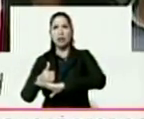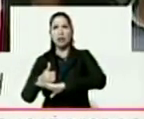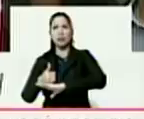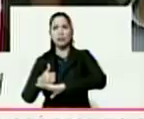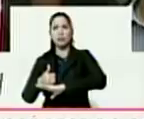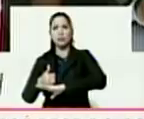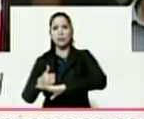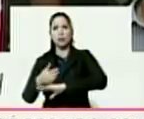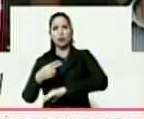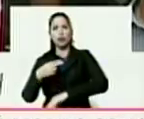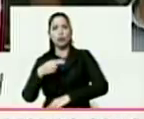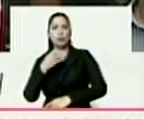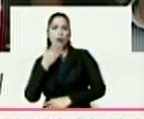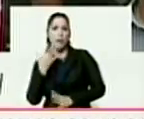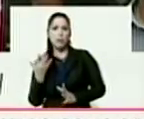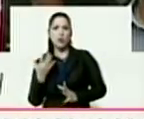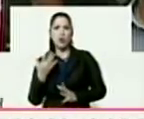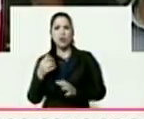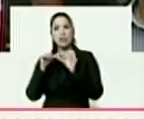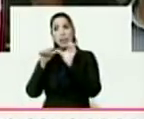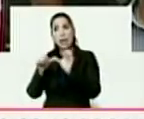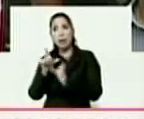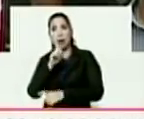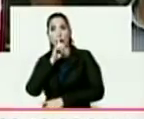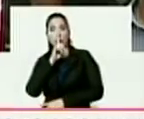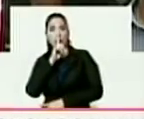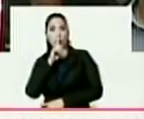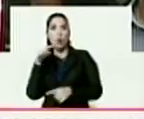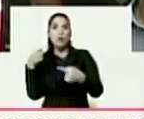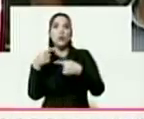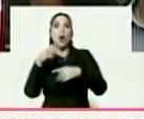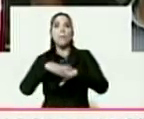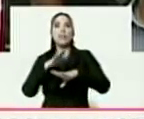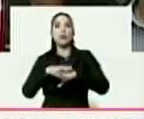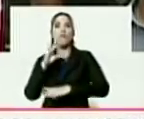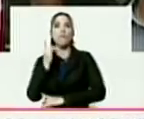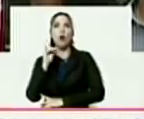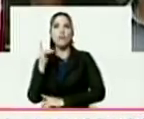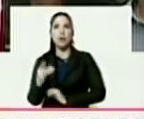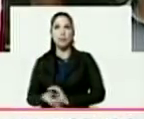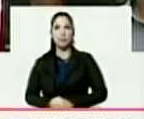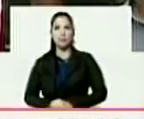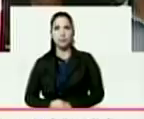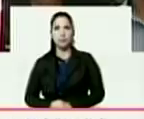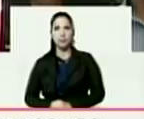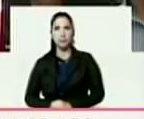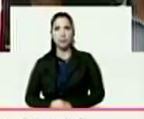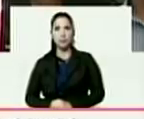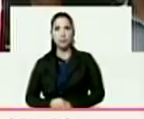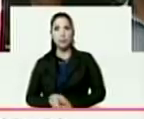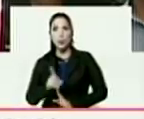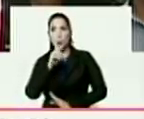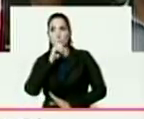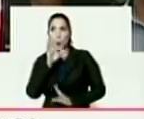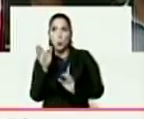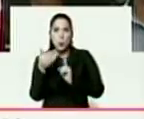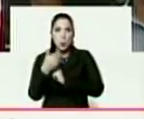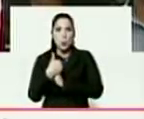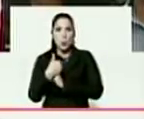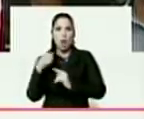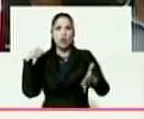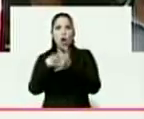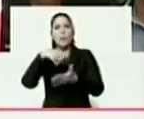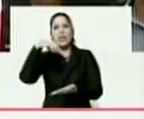cuando se quedan callados con lo que ocurre en bolivia guardan silencio con golpe de estado en bolivia